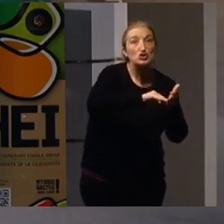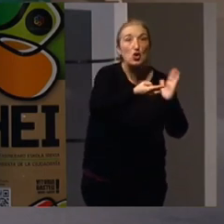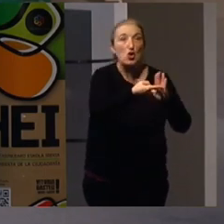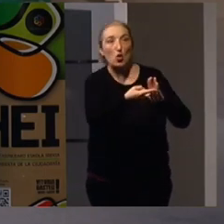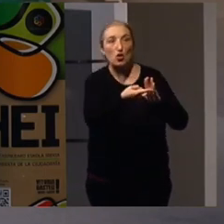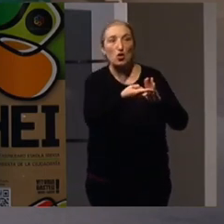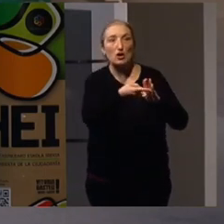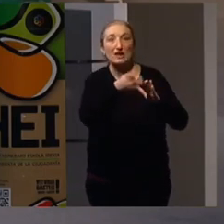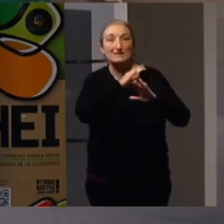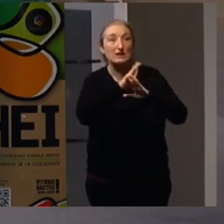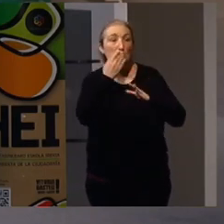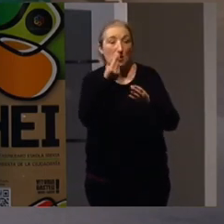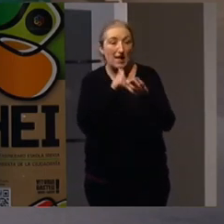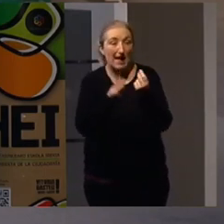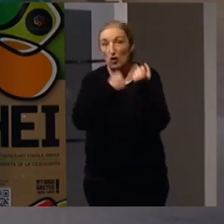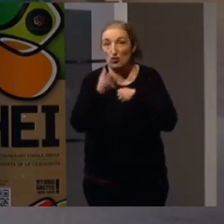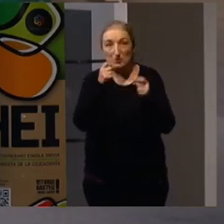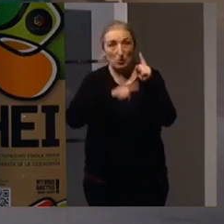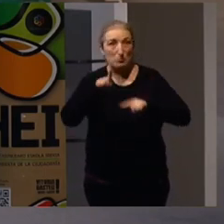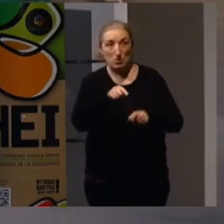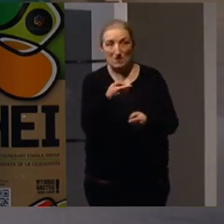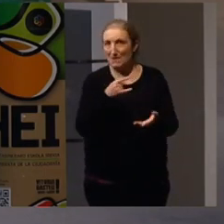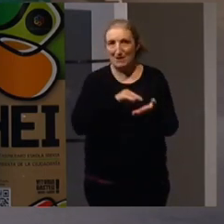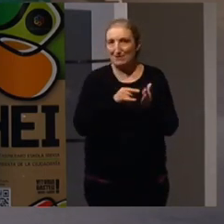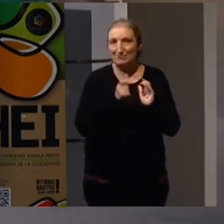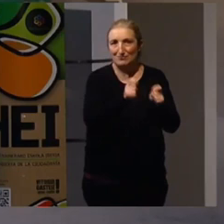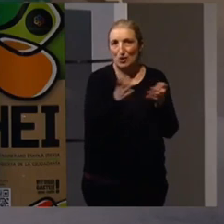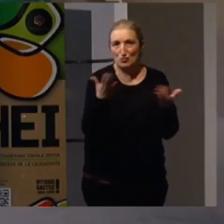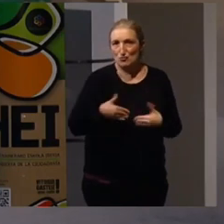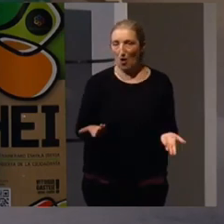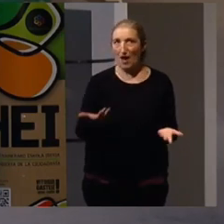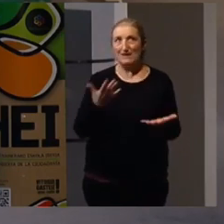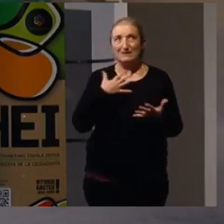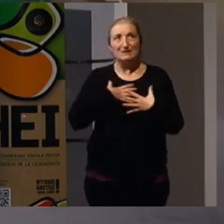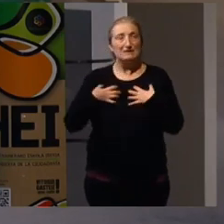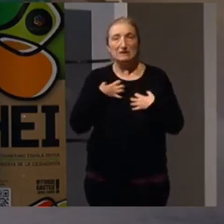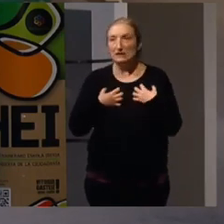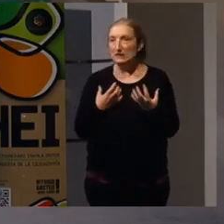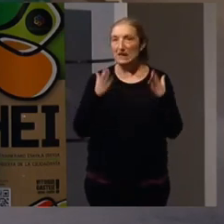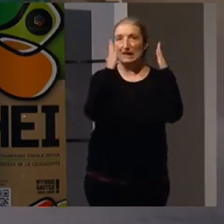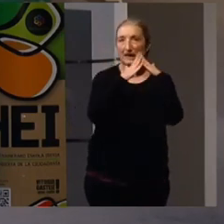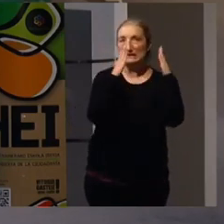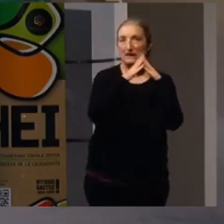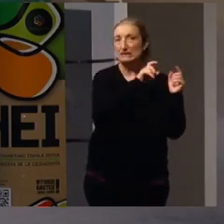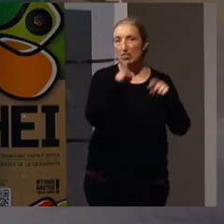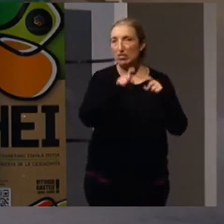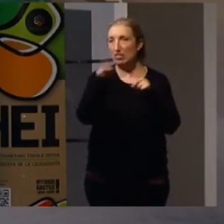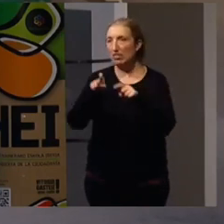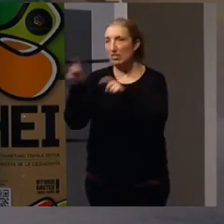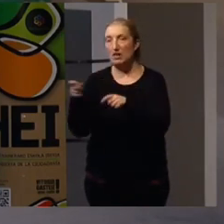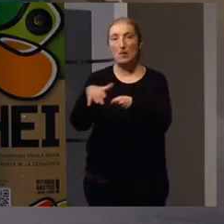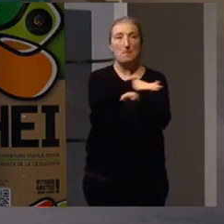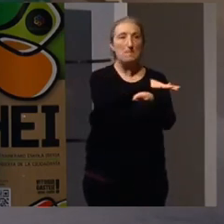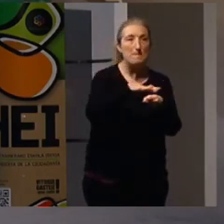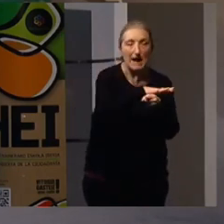mes. No hay ninguna psicoterapia que te resuelva el desarraigo que te genera tener que cambiar de casa cada 2 años, tener que cambiar